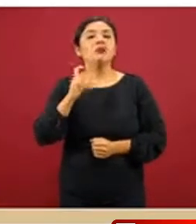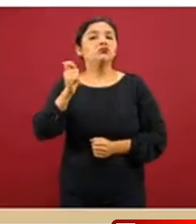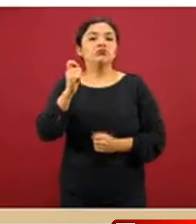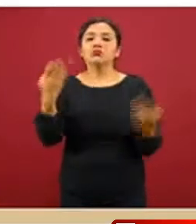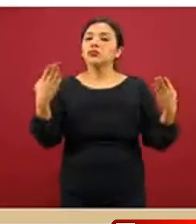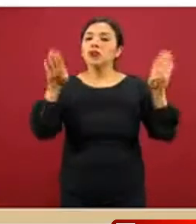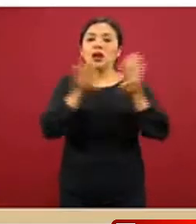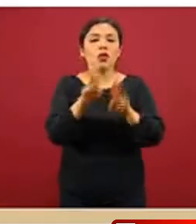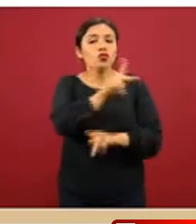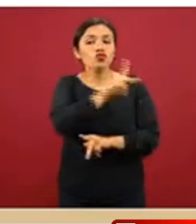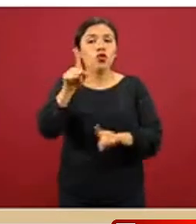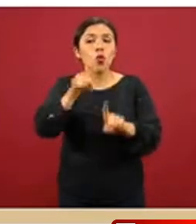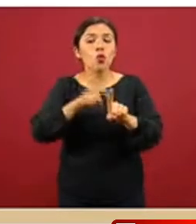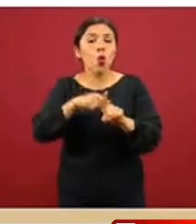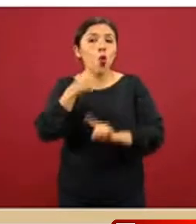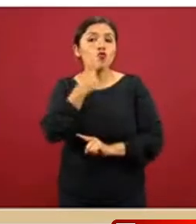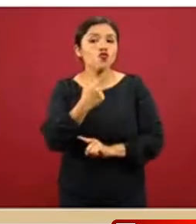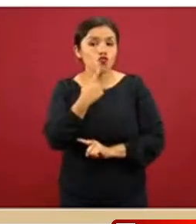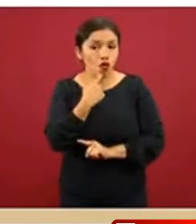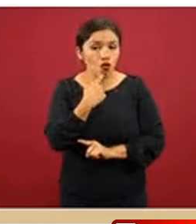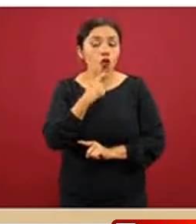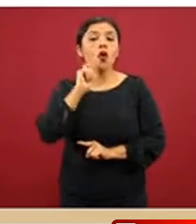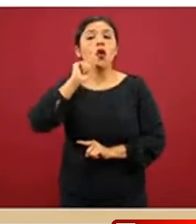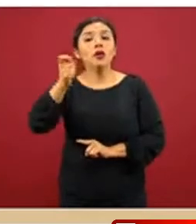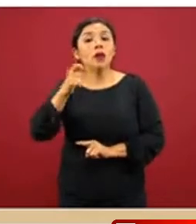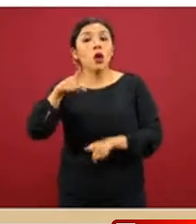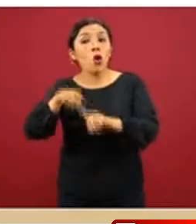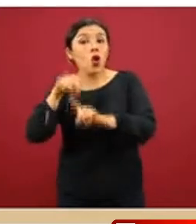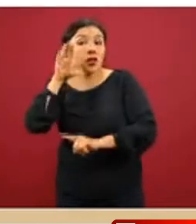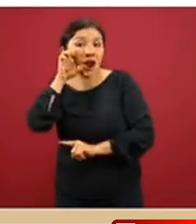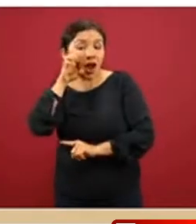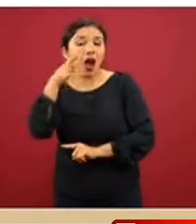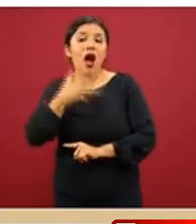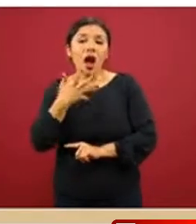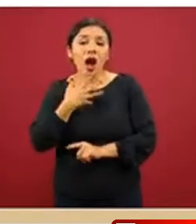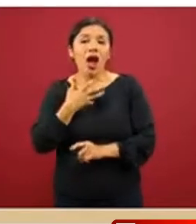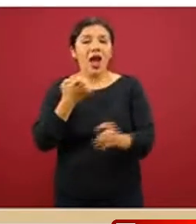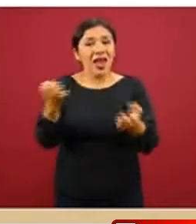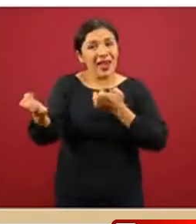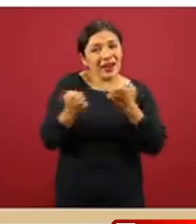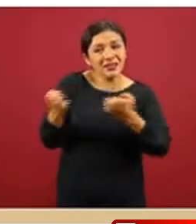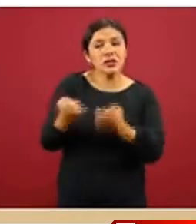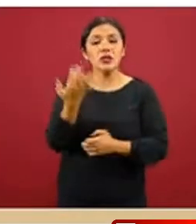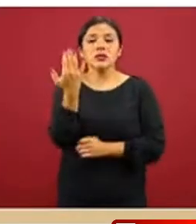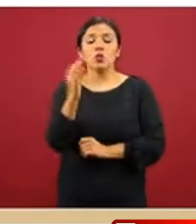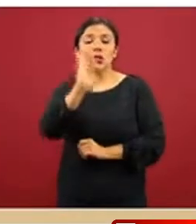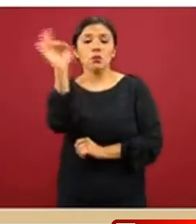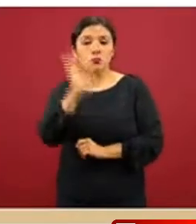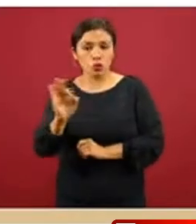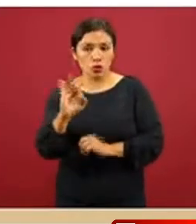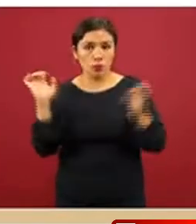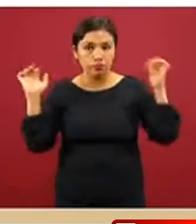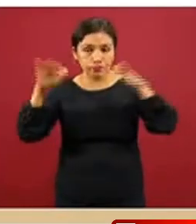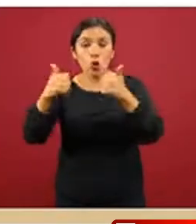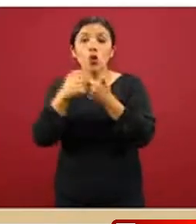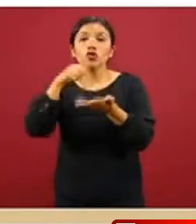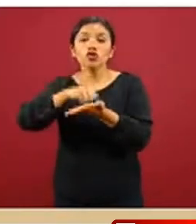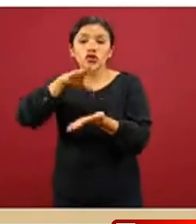encuentran cerrados en rojo, y en el caso del naranja, lo que son gimnasios, spas, 50% de aforo con